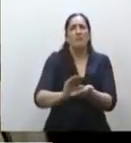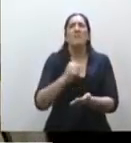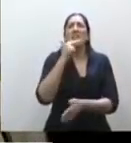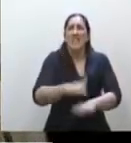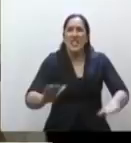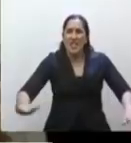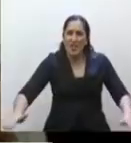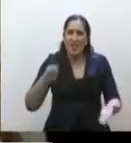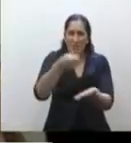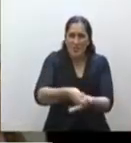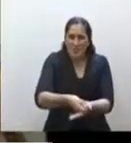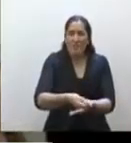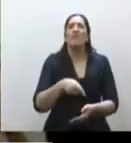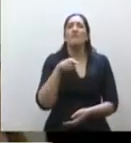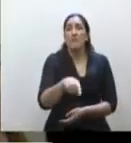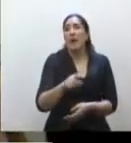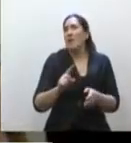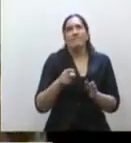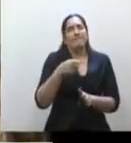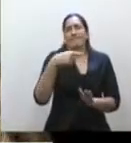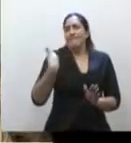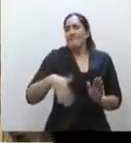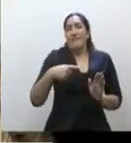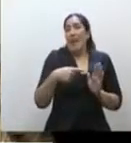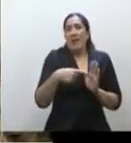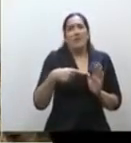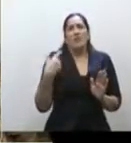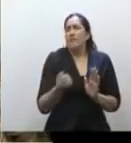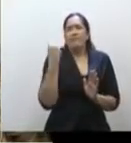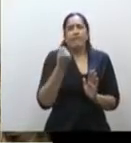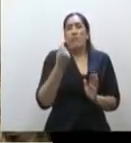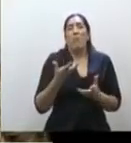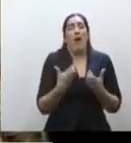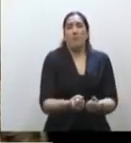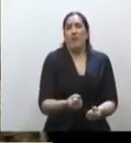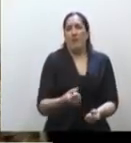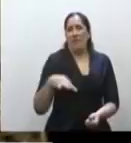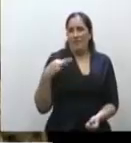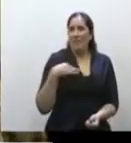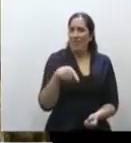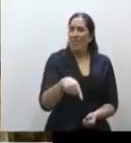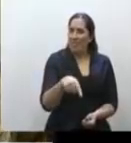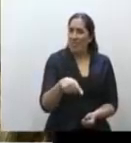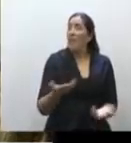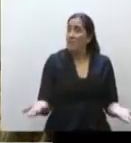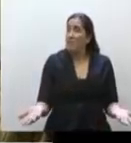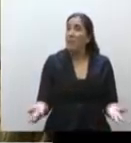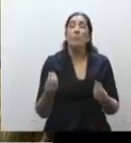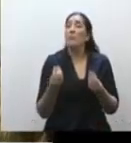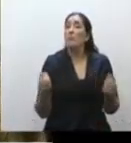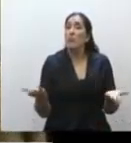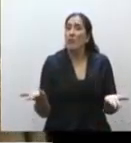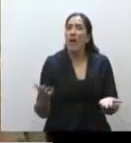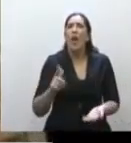tal vez una de las creaciones más importantes para defender la vida, porque no hay